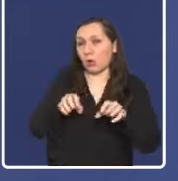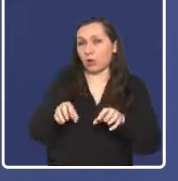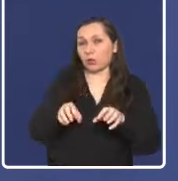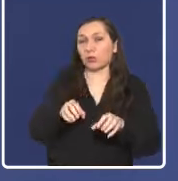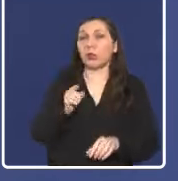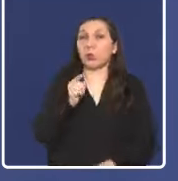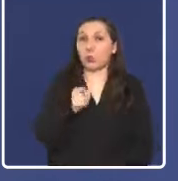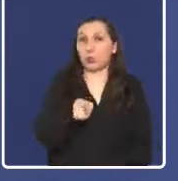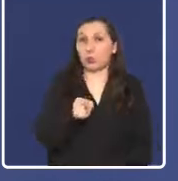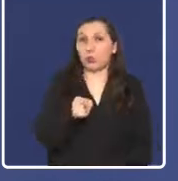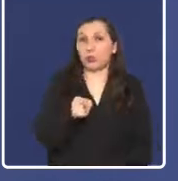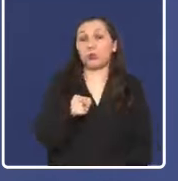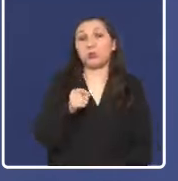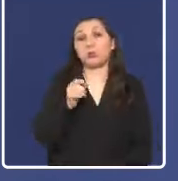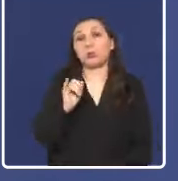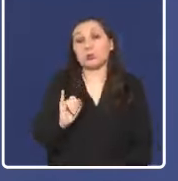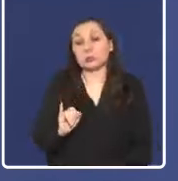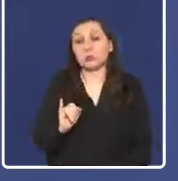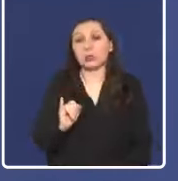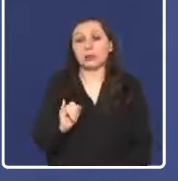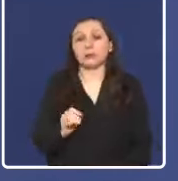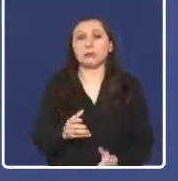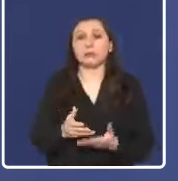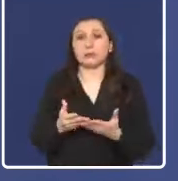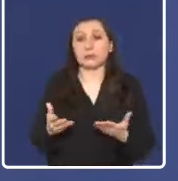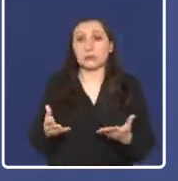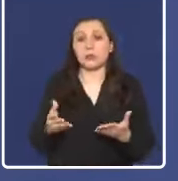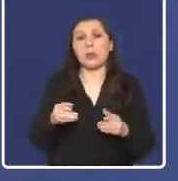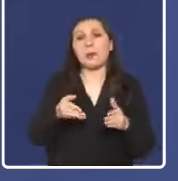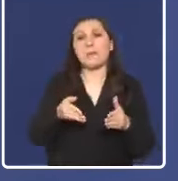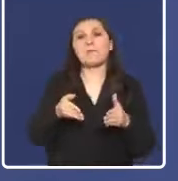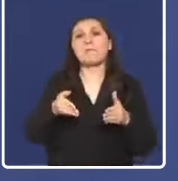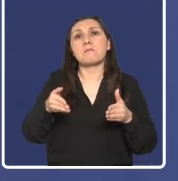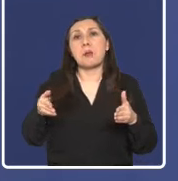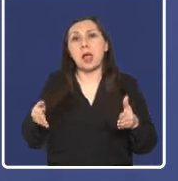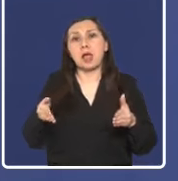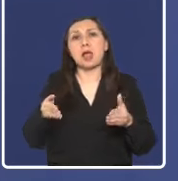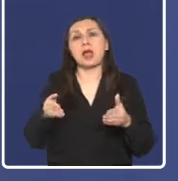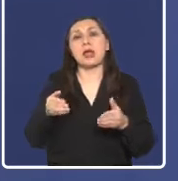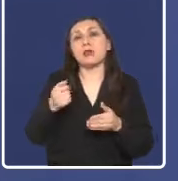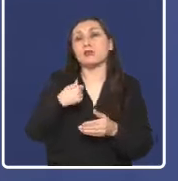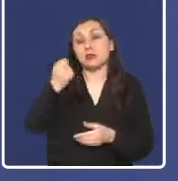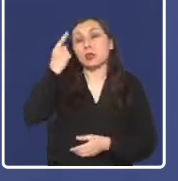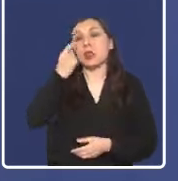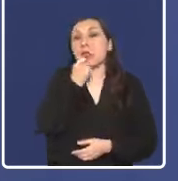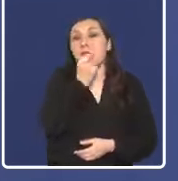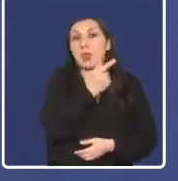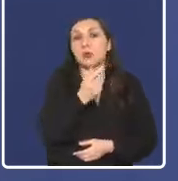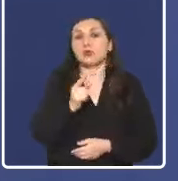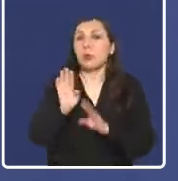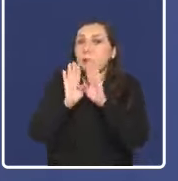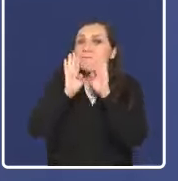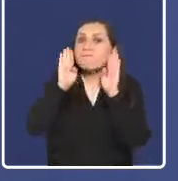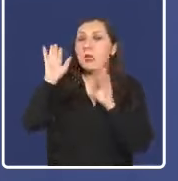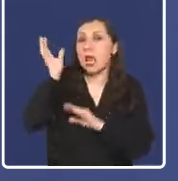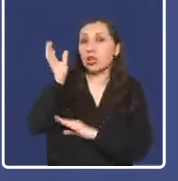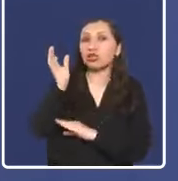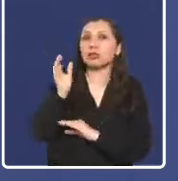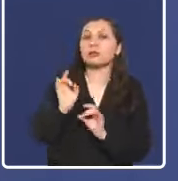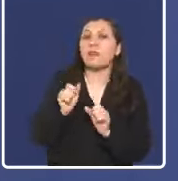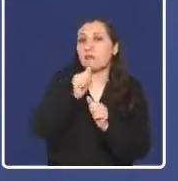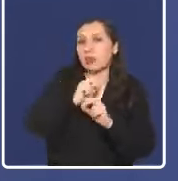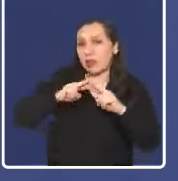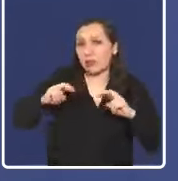usted, si finalmente él se extiende en esta denuncia, más allá de la denuncia, yo entiendo la presunción de inocencia que cabe sobre